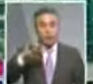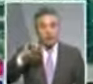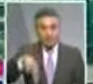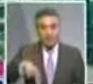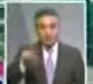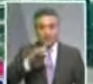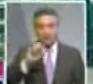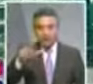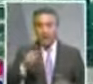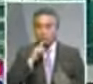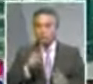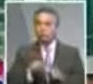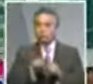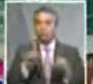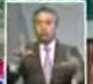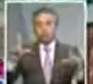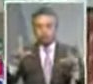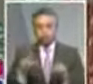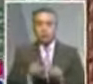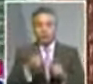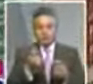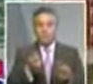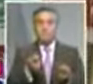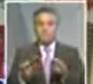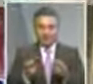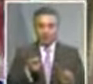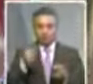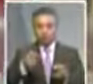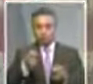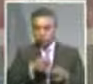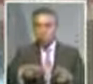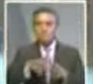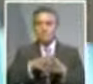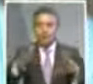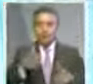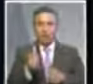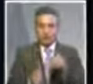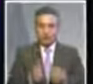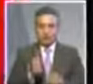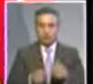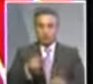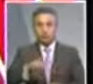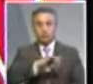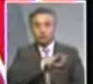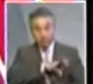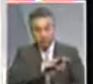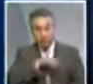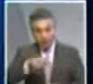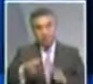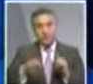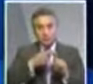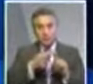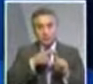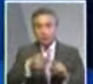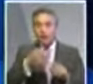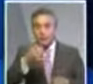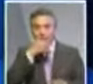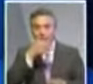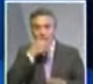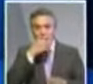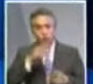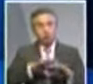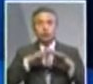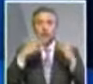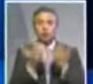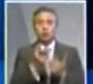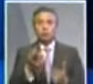es la solución para disminuir los precios y hacer este mercado más competitivo. En Chile, la participación en el mercado de medicamentos genéricos